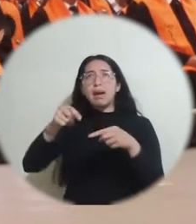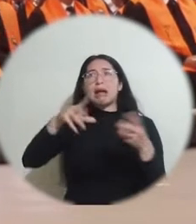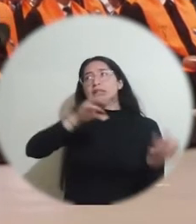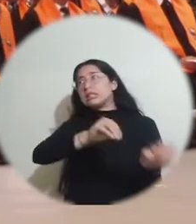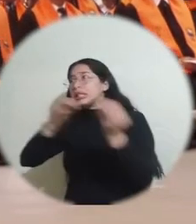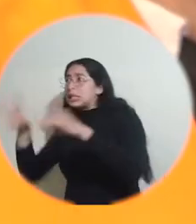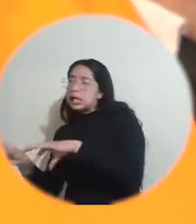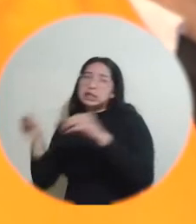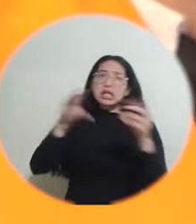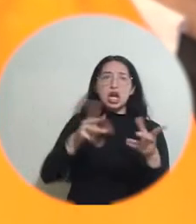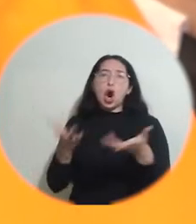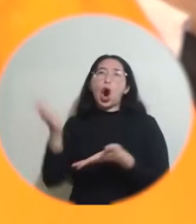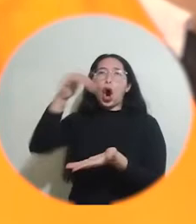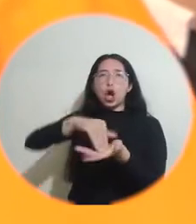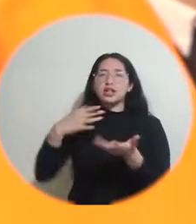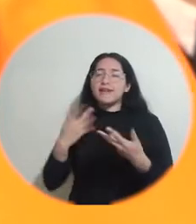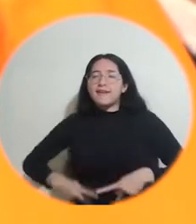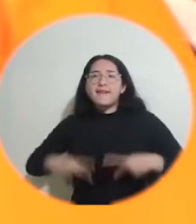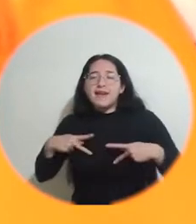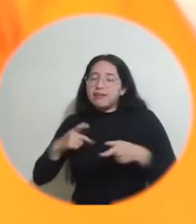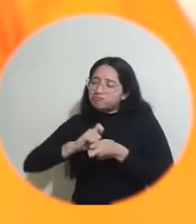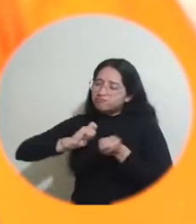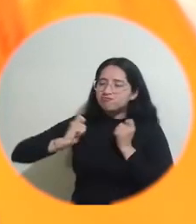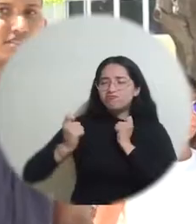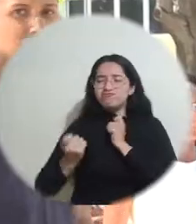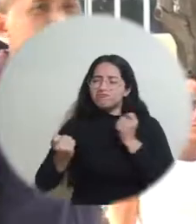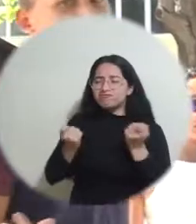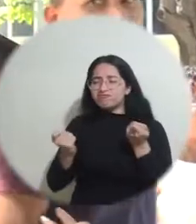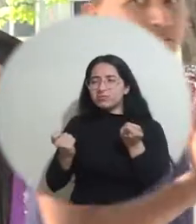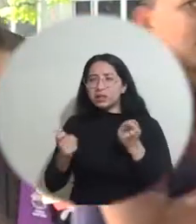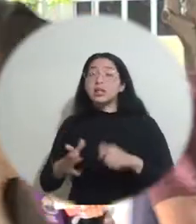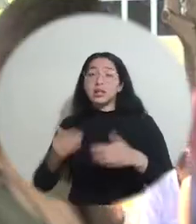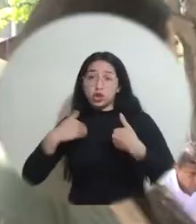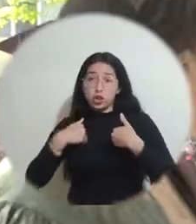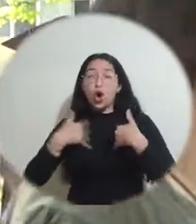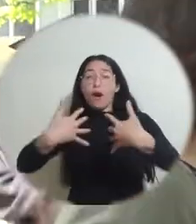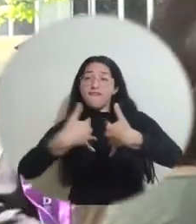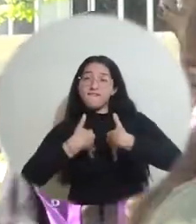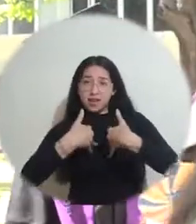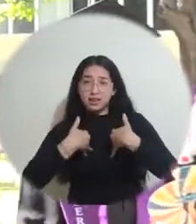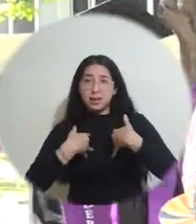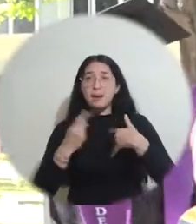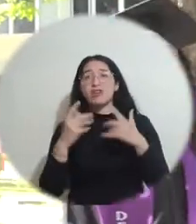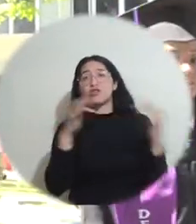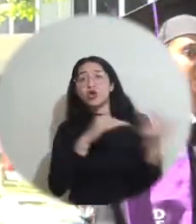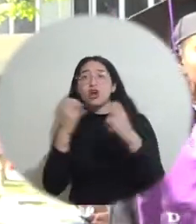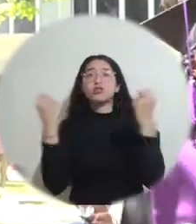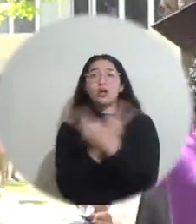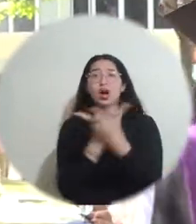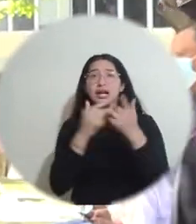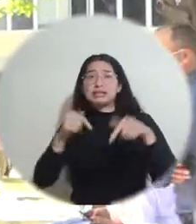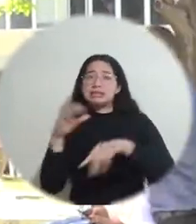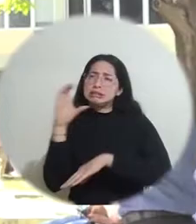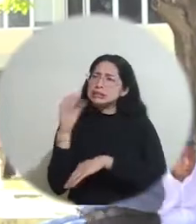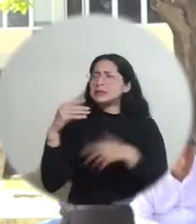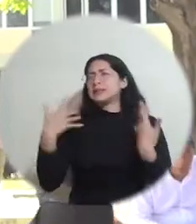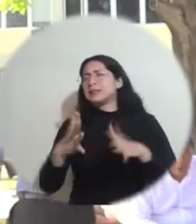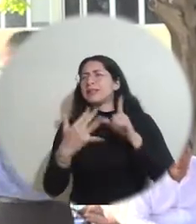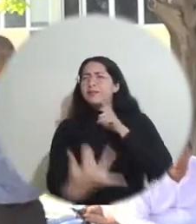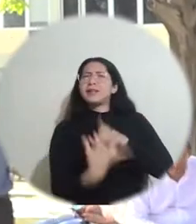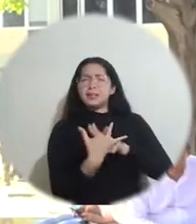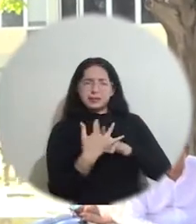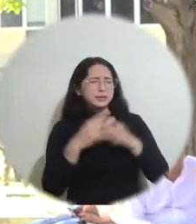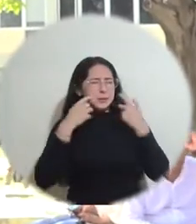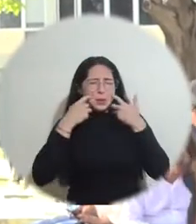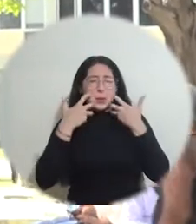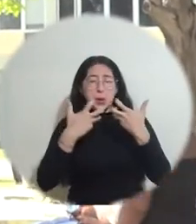después retornaron para continuar con la vida que les habían arrebatado. Ser víctima de una violencia, a pesar de que estaba muy pequeña, sí afectó